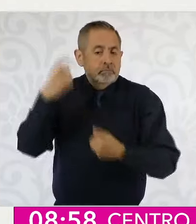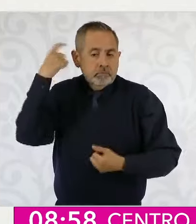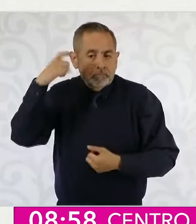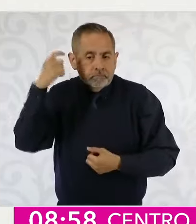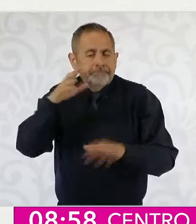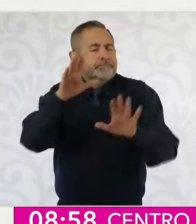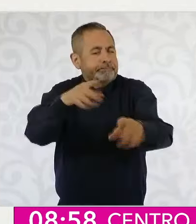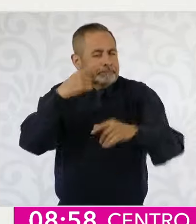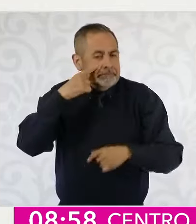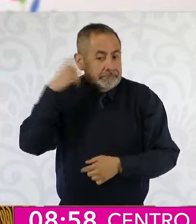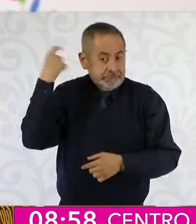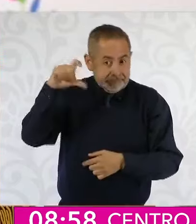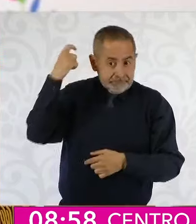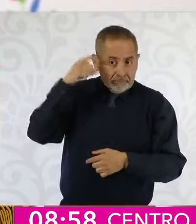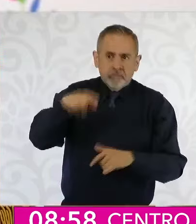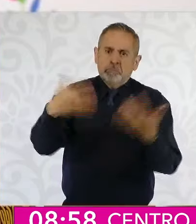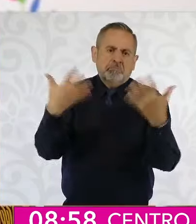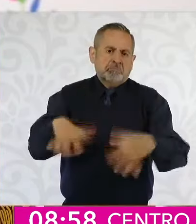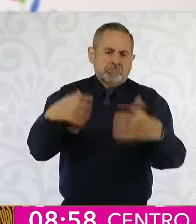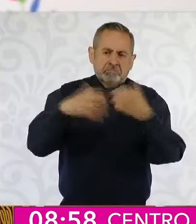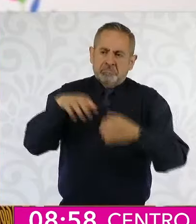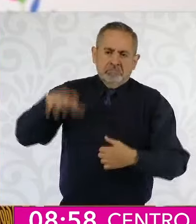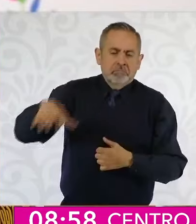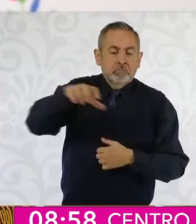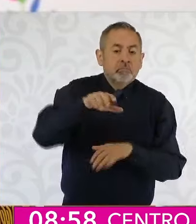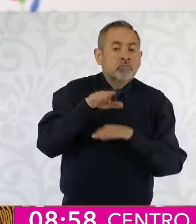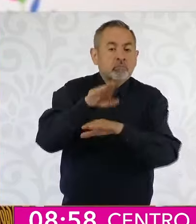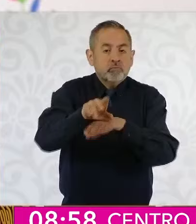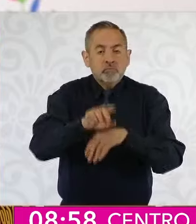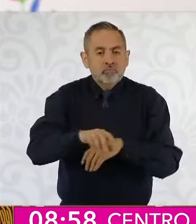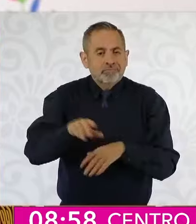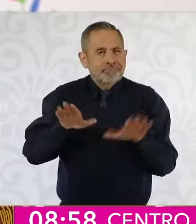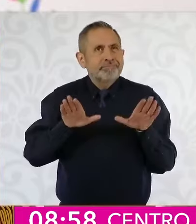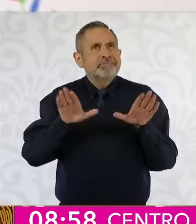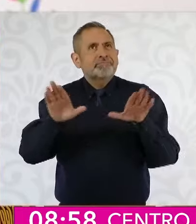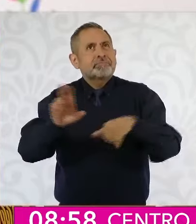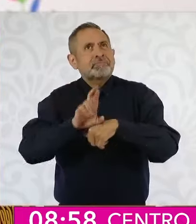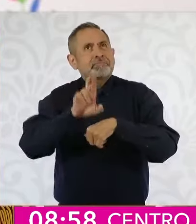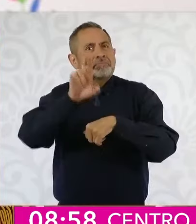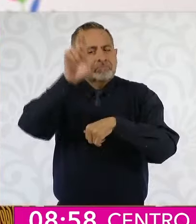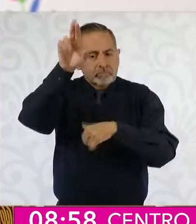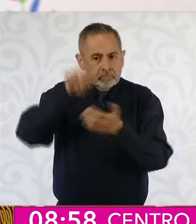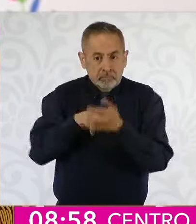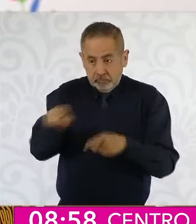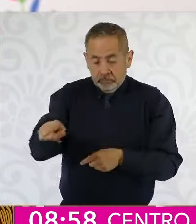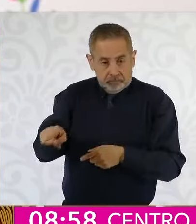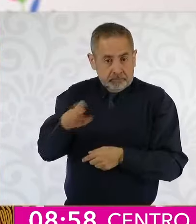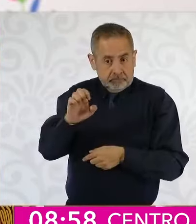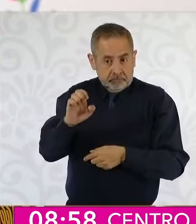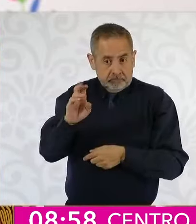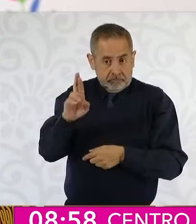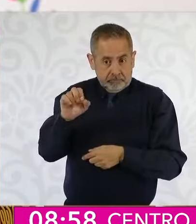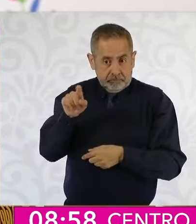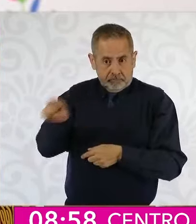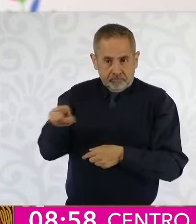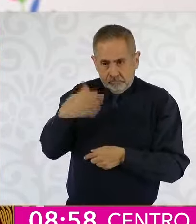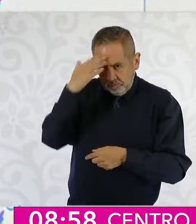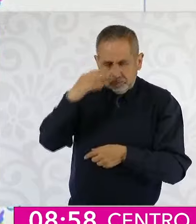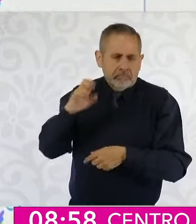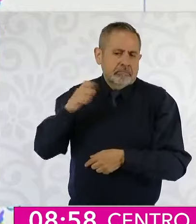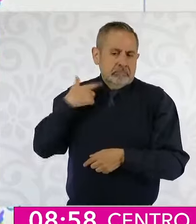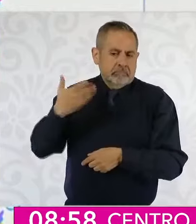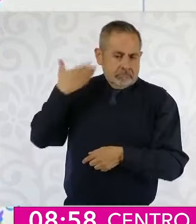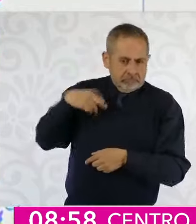Fíjense, en Querétaro se ha desarrollado la industria aeroespacial, eso lo ha trabajado mucho Marcelo, desde que era